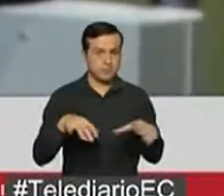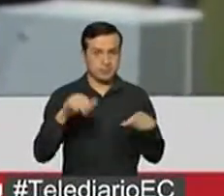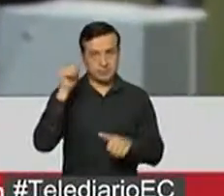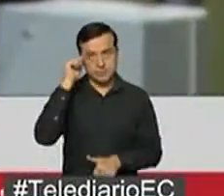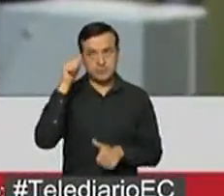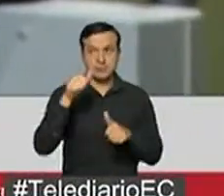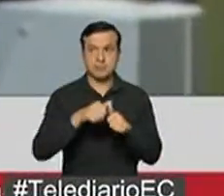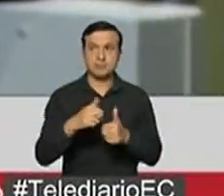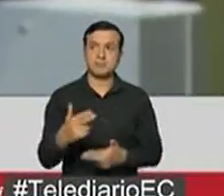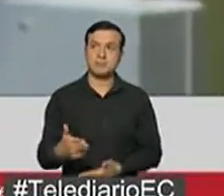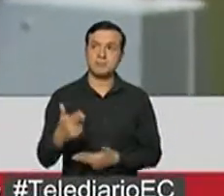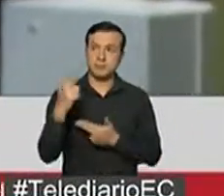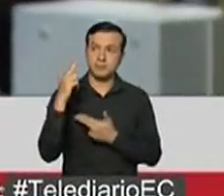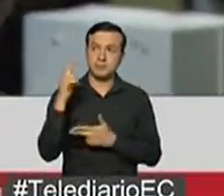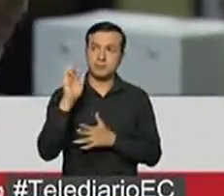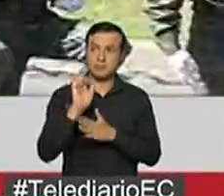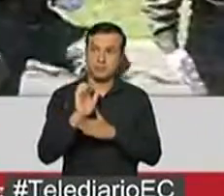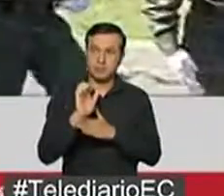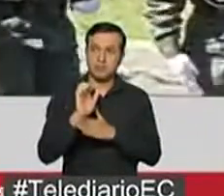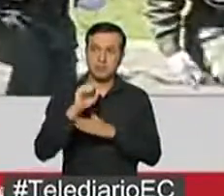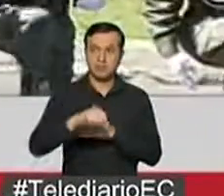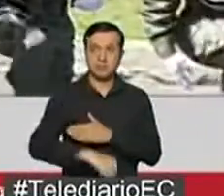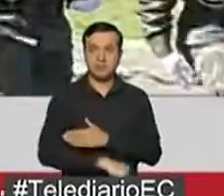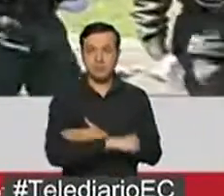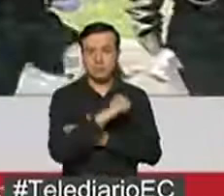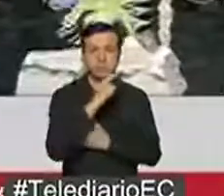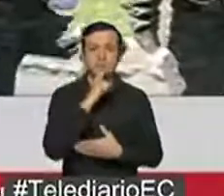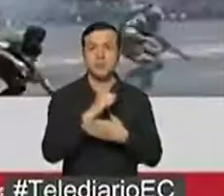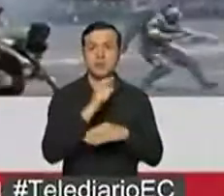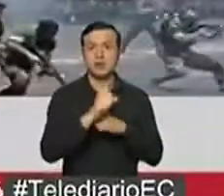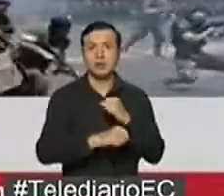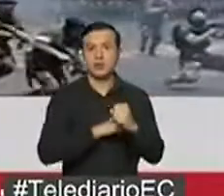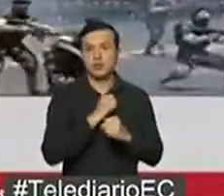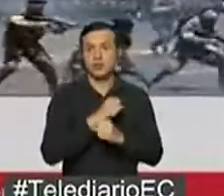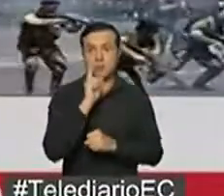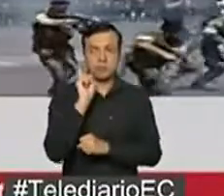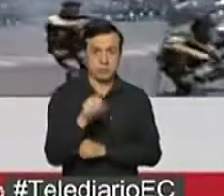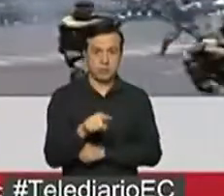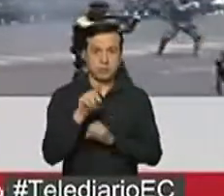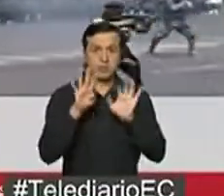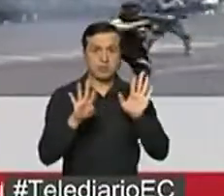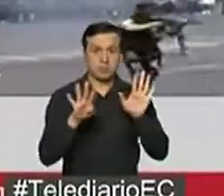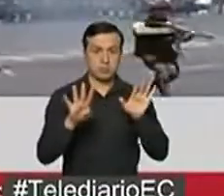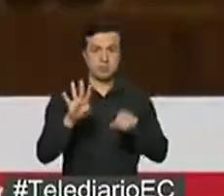la guerra en la que el ecuador salió victorioso en 1995